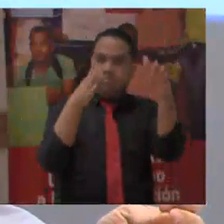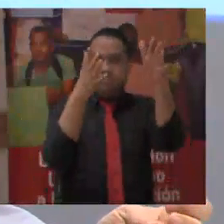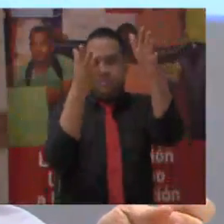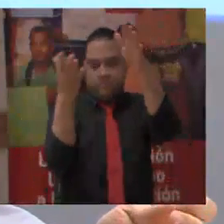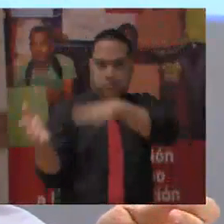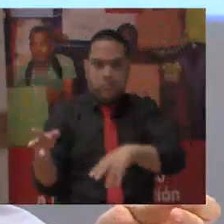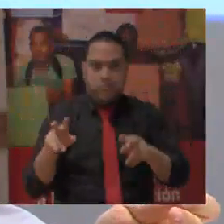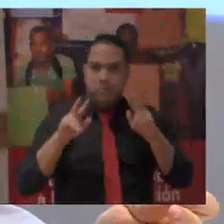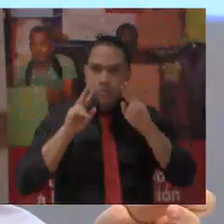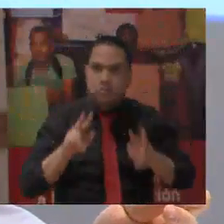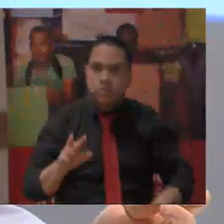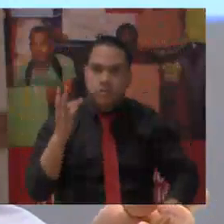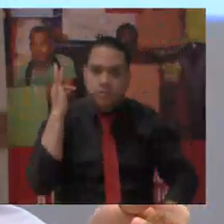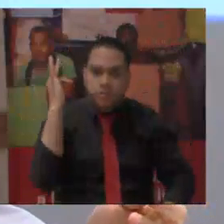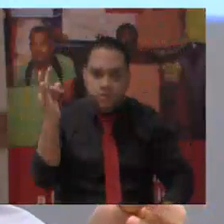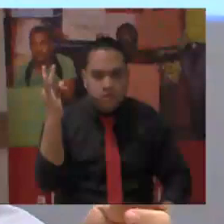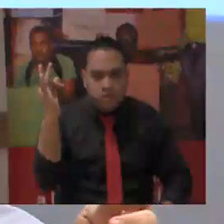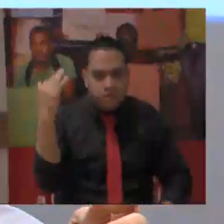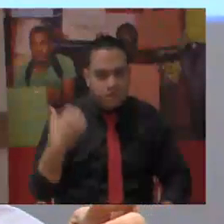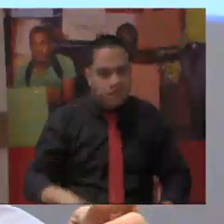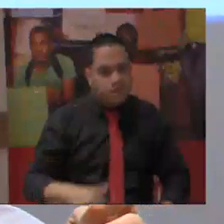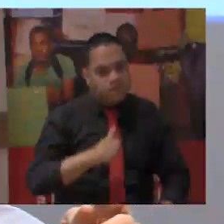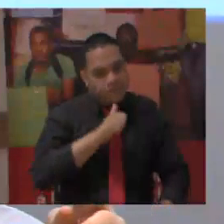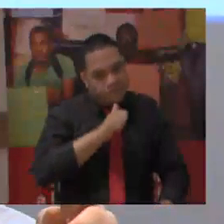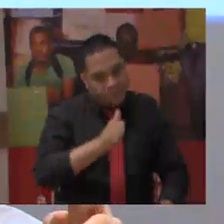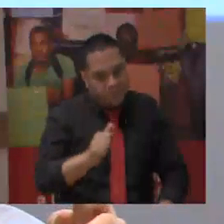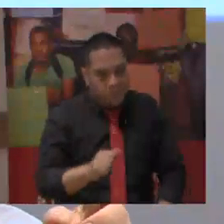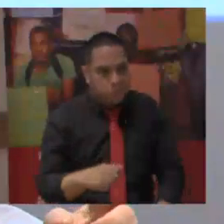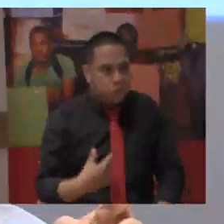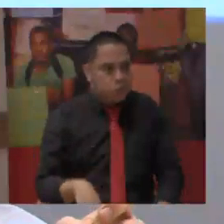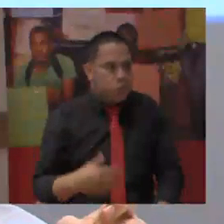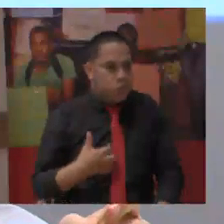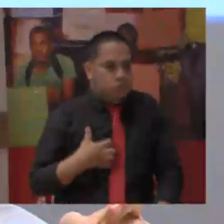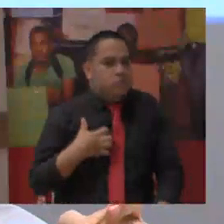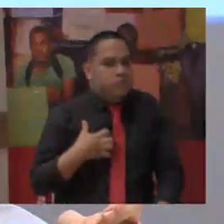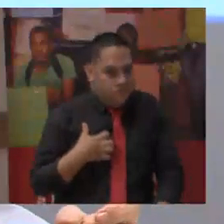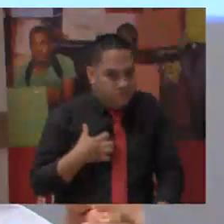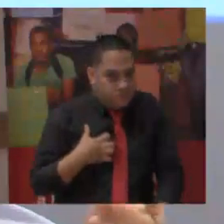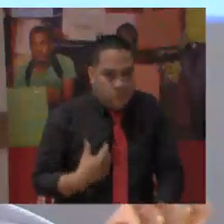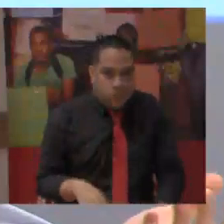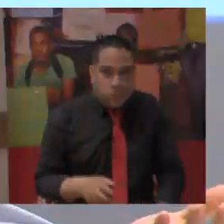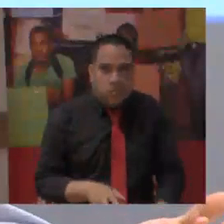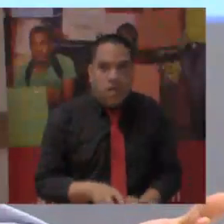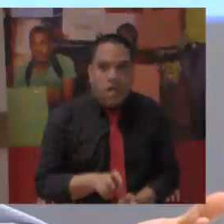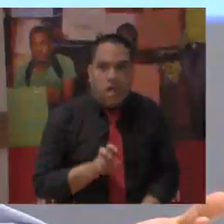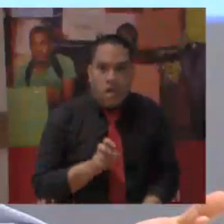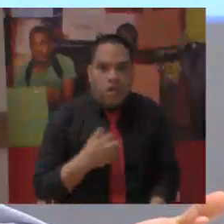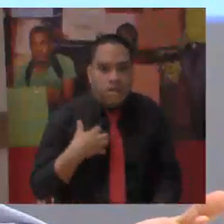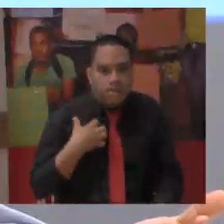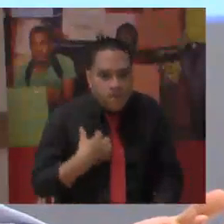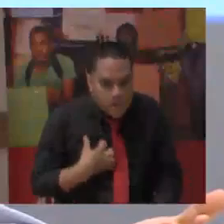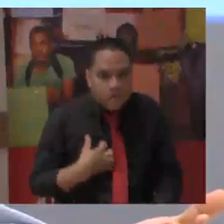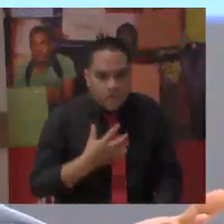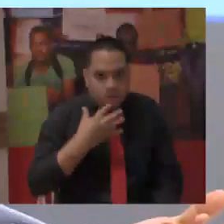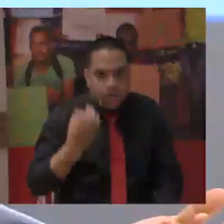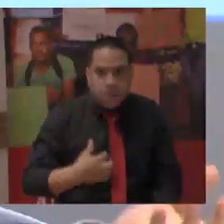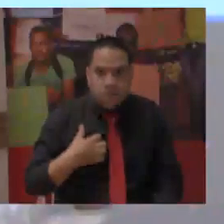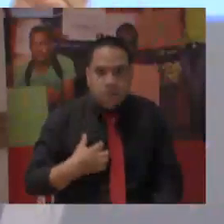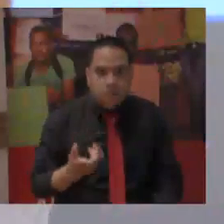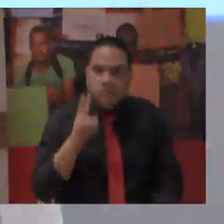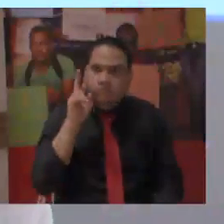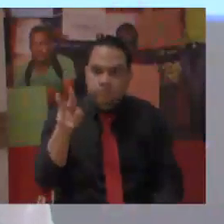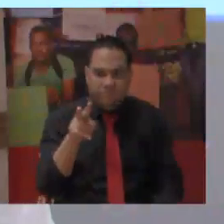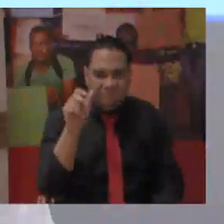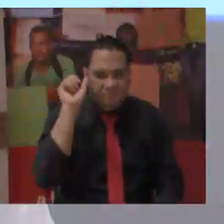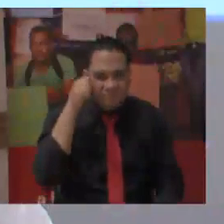de mis ojos. Y eso es la cosa más miedosa y más impresionante que uno pueda ver. Y yo me acuerdo